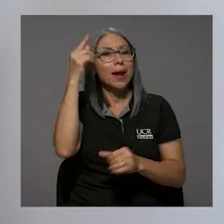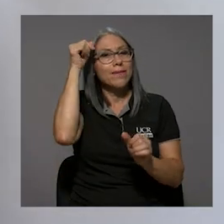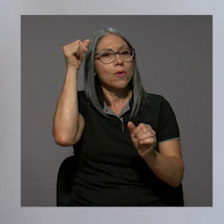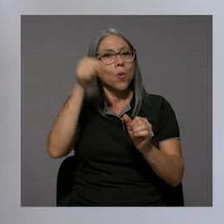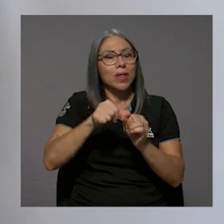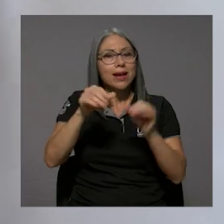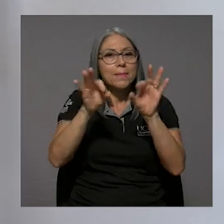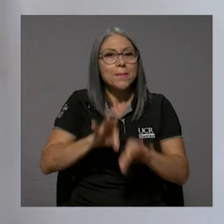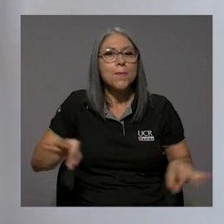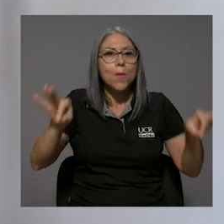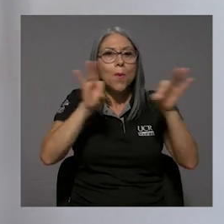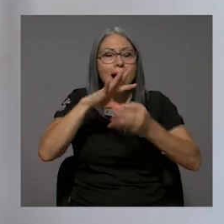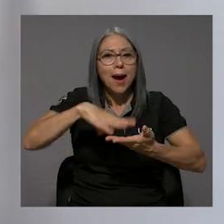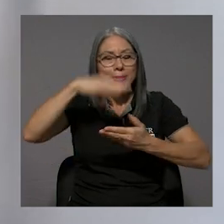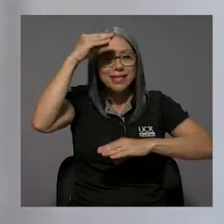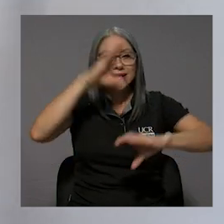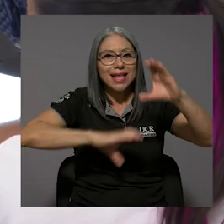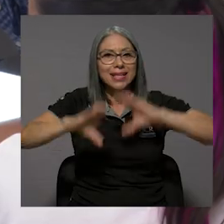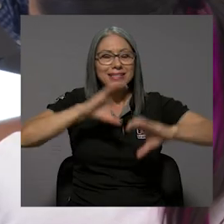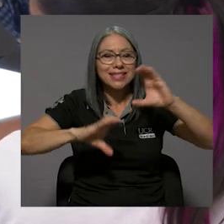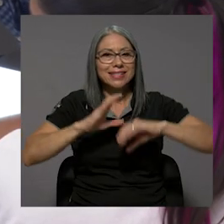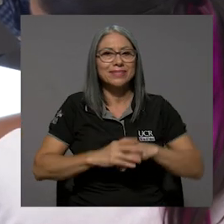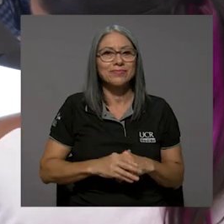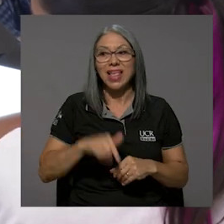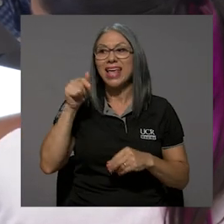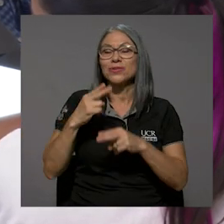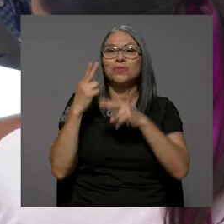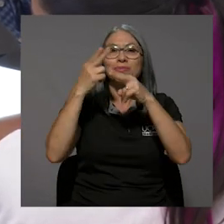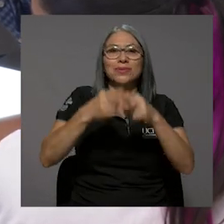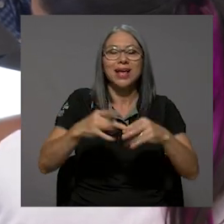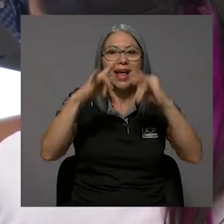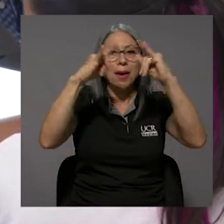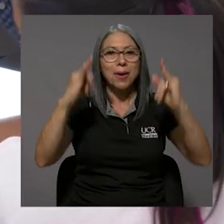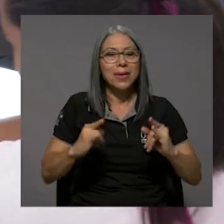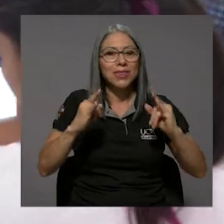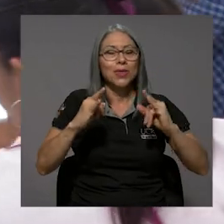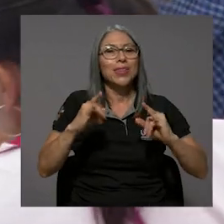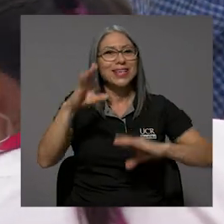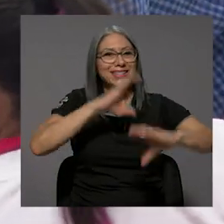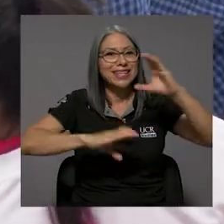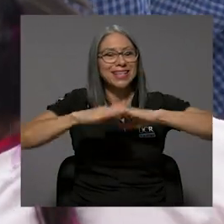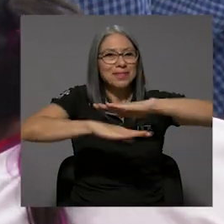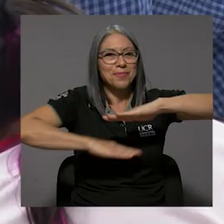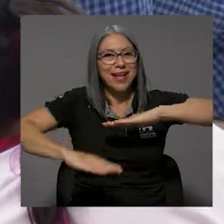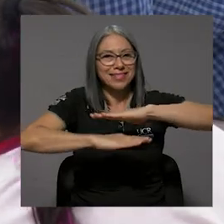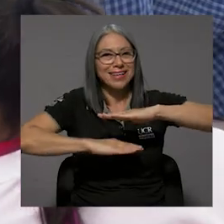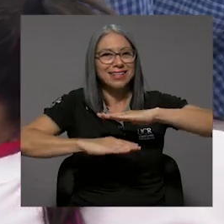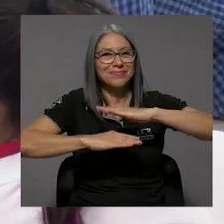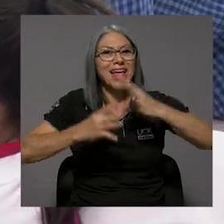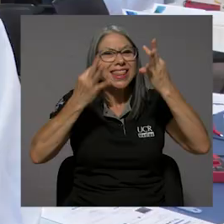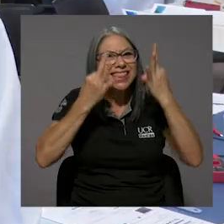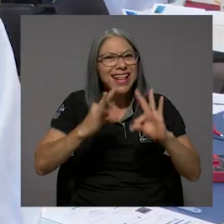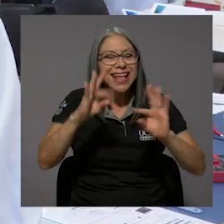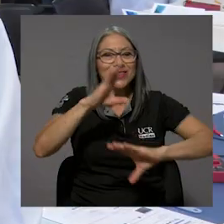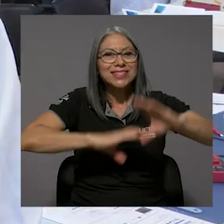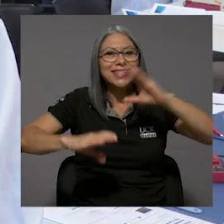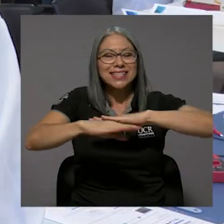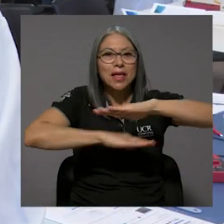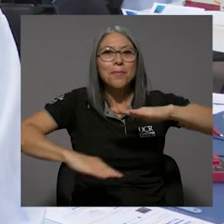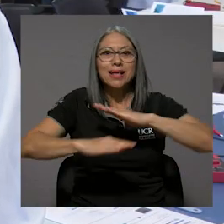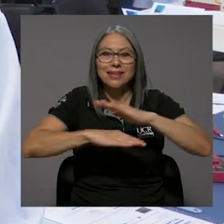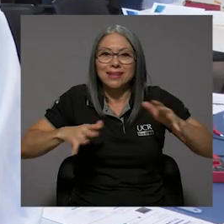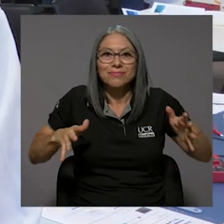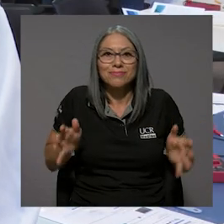del aprendizaje de las ciencias. Que lo hemos llamado Campamento de Ciencias Básicas, o sea, tratando de impulsar las ciencias básicas, pero a